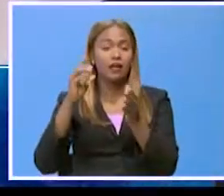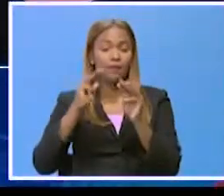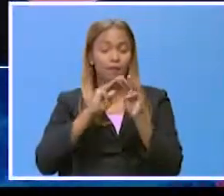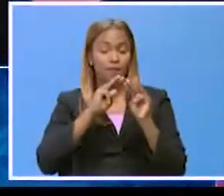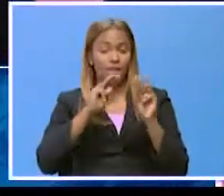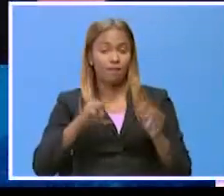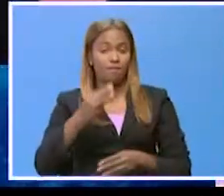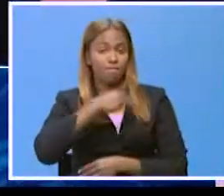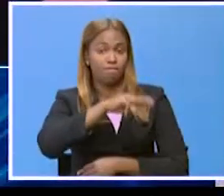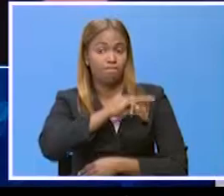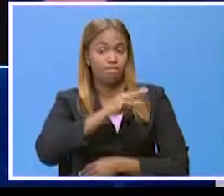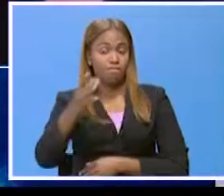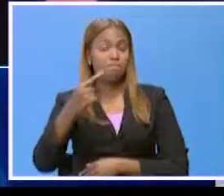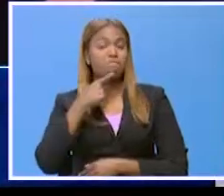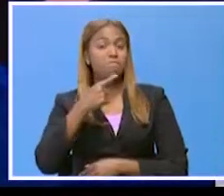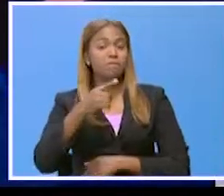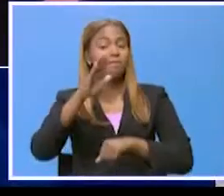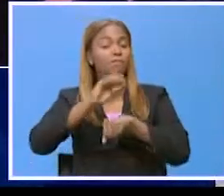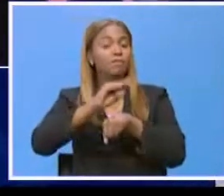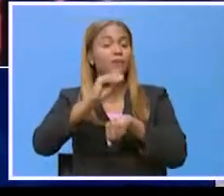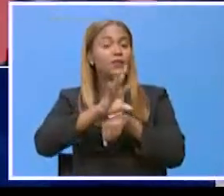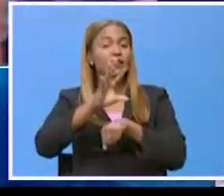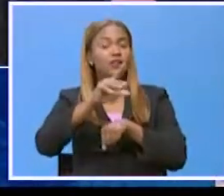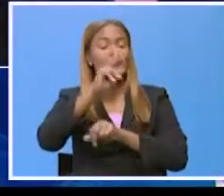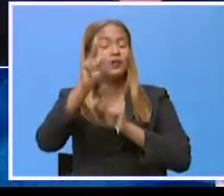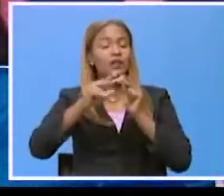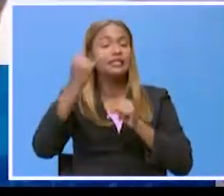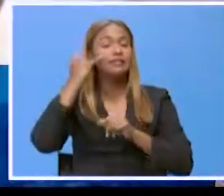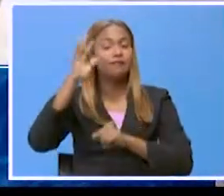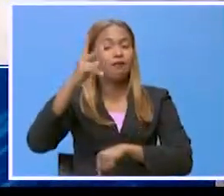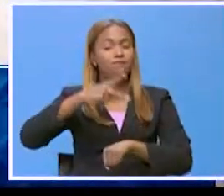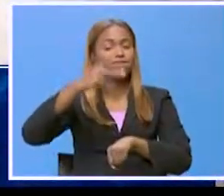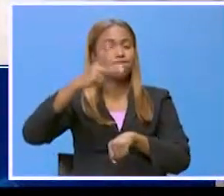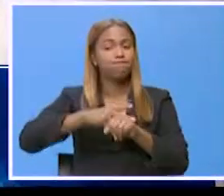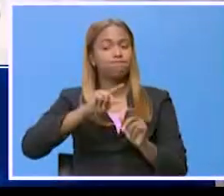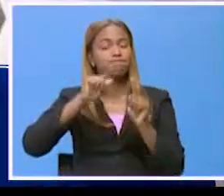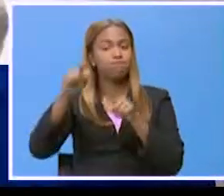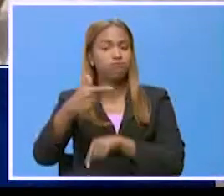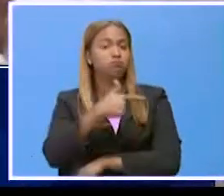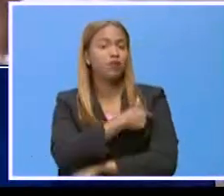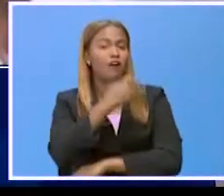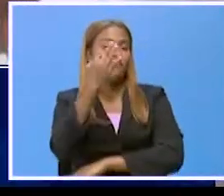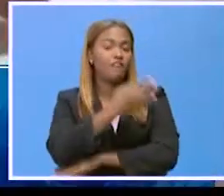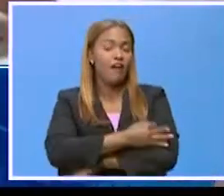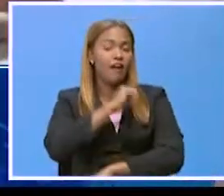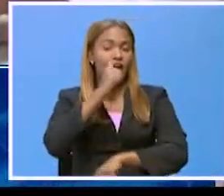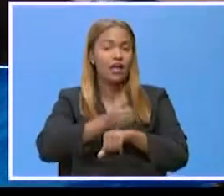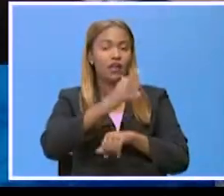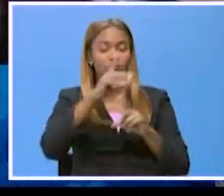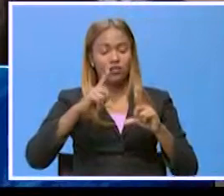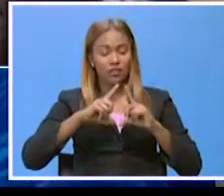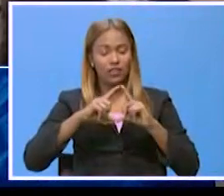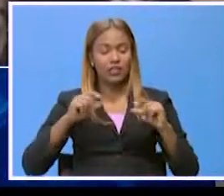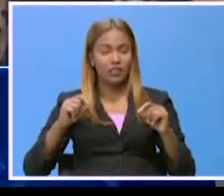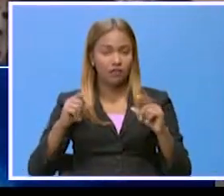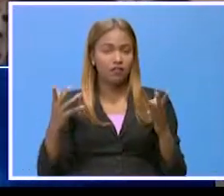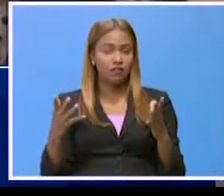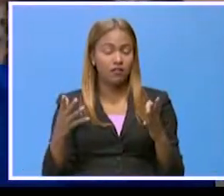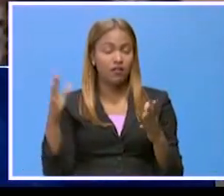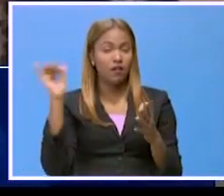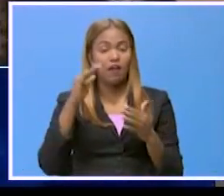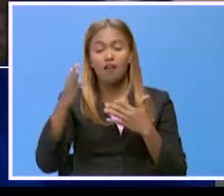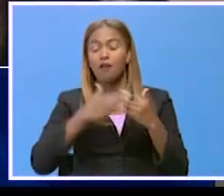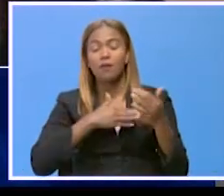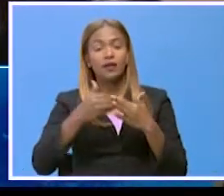salud exhortó a quienes tienen pautada su segunda dosis aplicarla en la fecha establecida en su tarjeta de vacunación sin